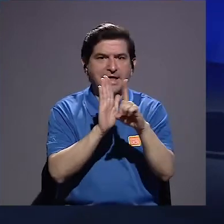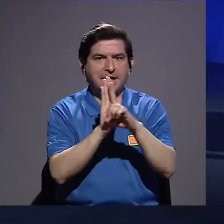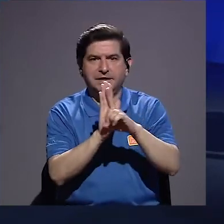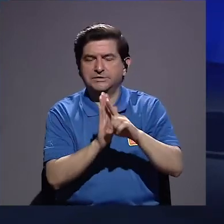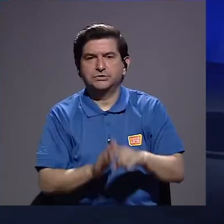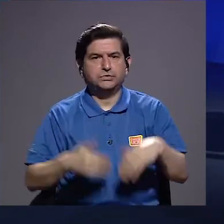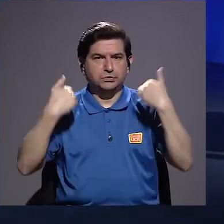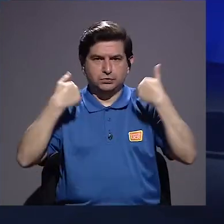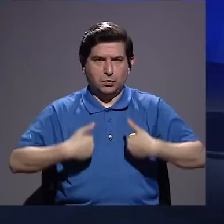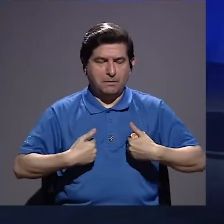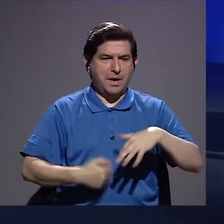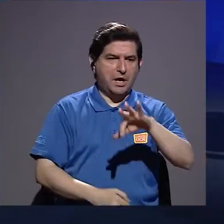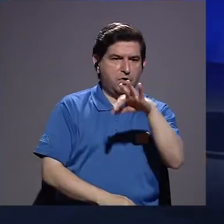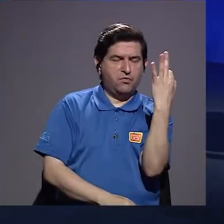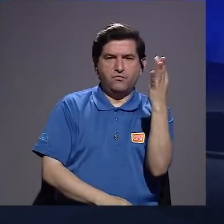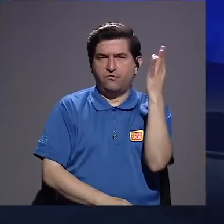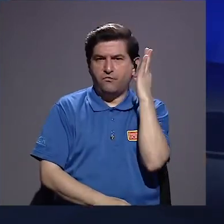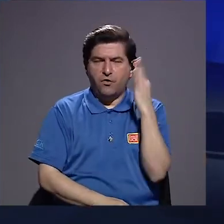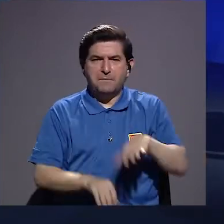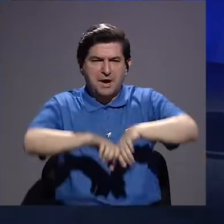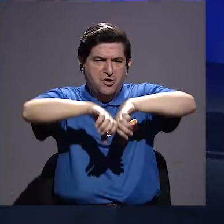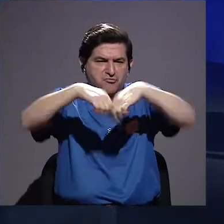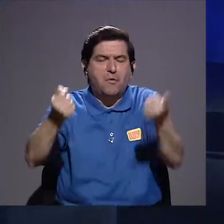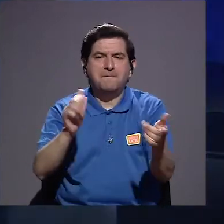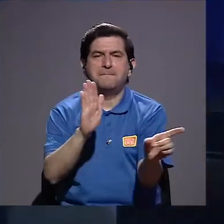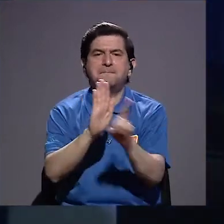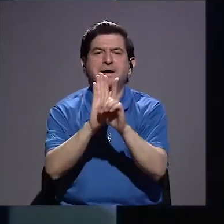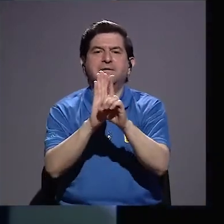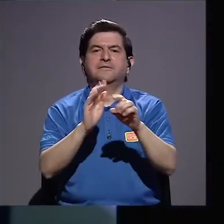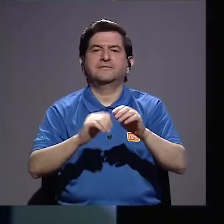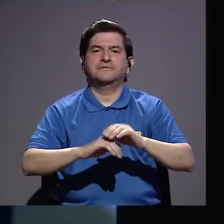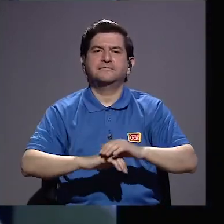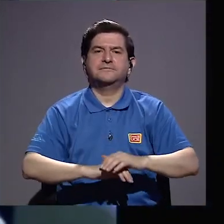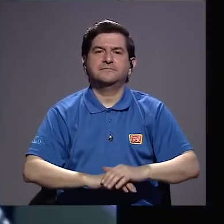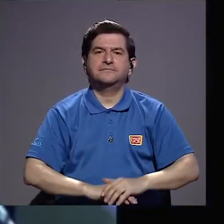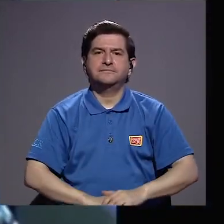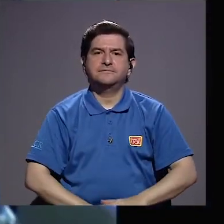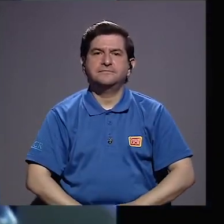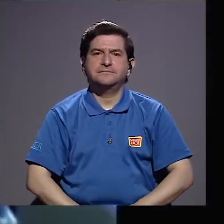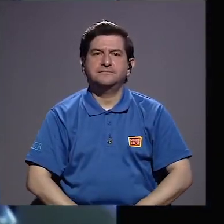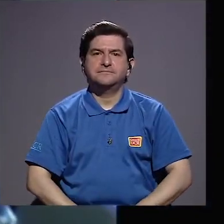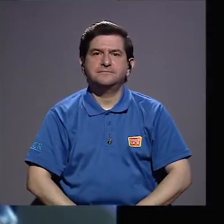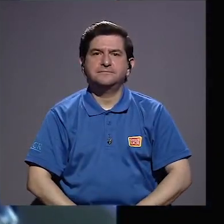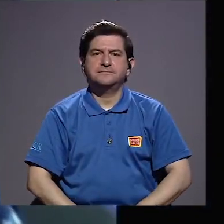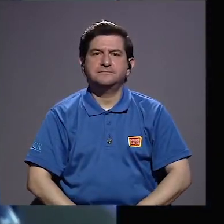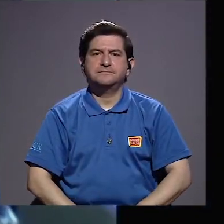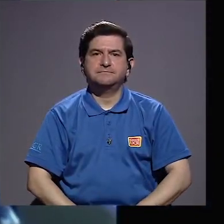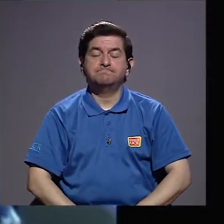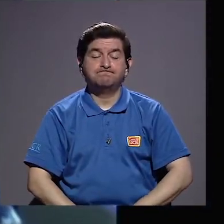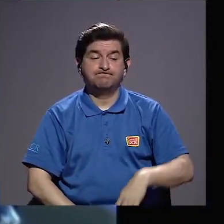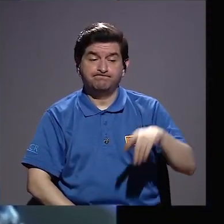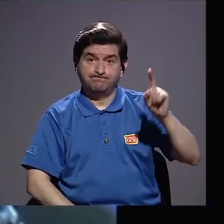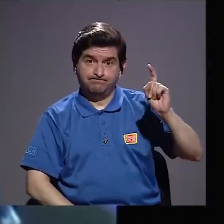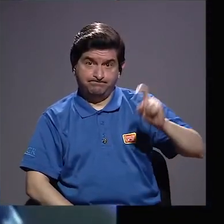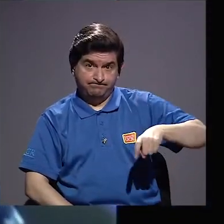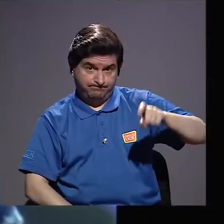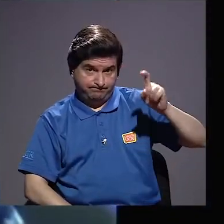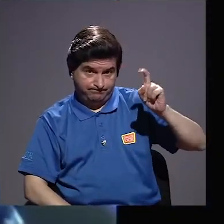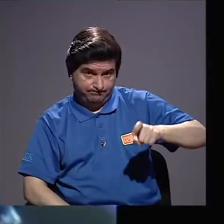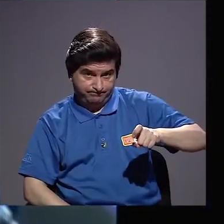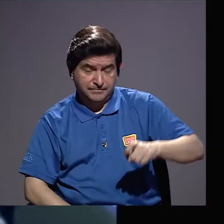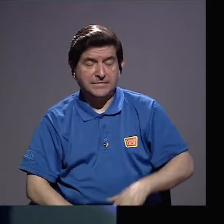las formas en que a las mujeres les violaban ese derecho humano. Entonces, hubo hubo